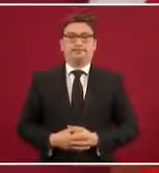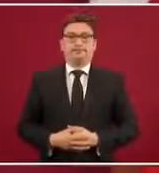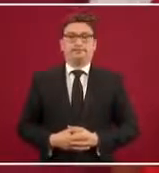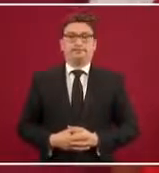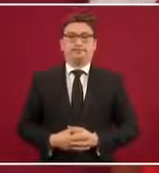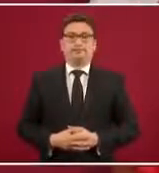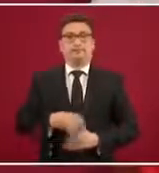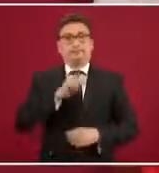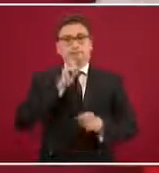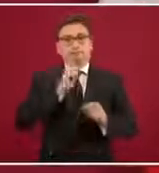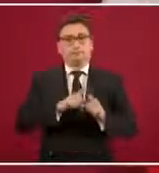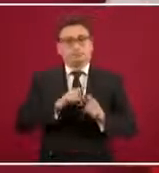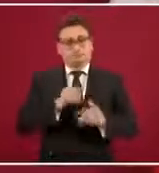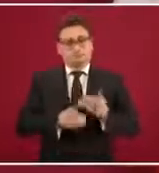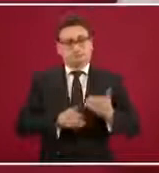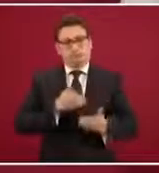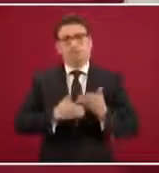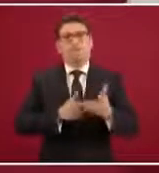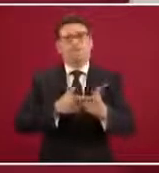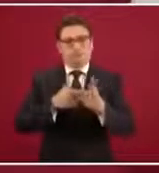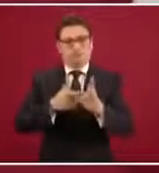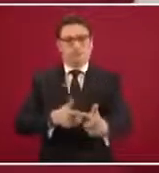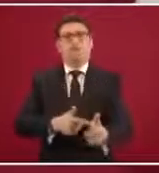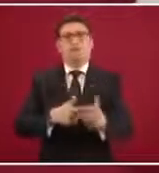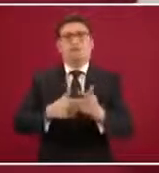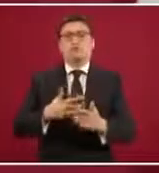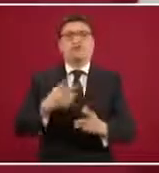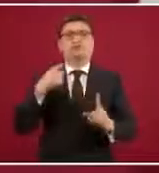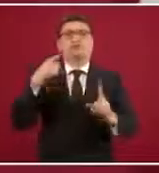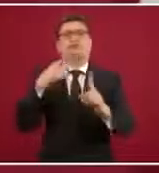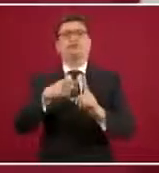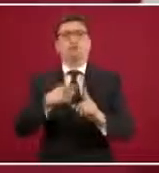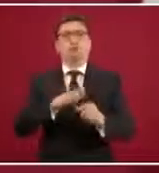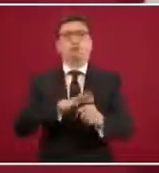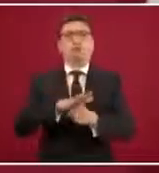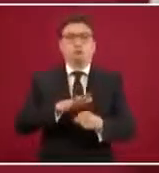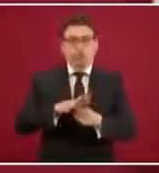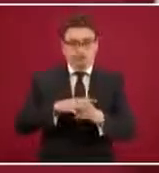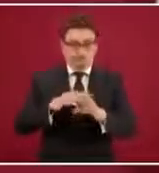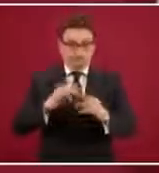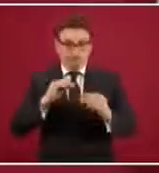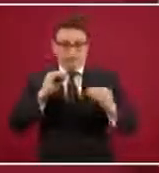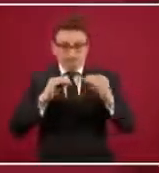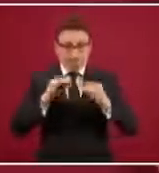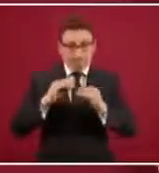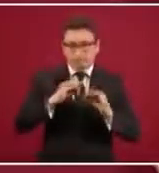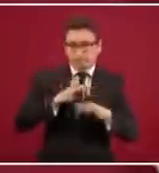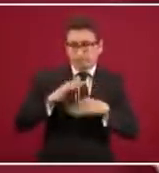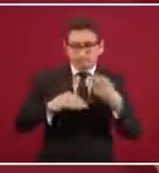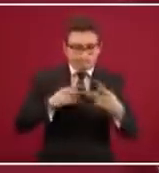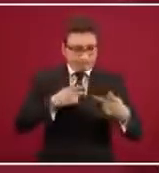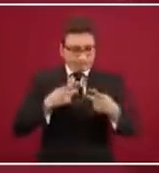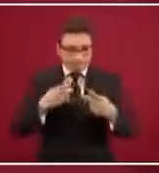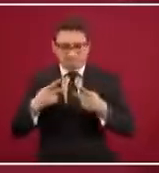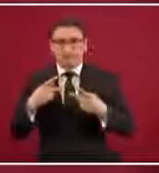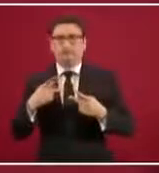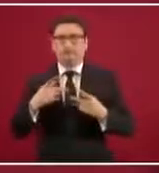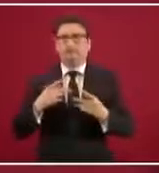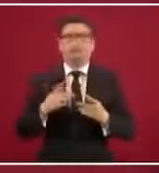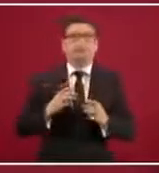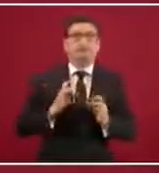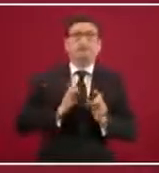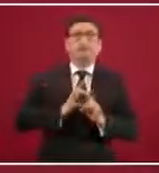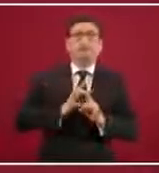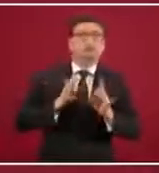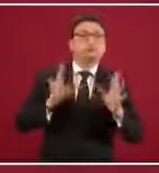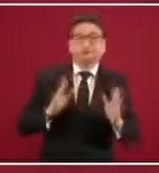seguimos avanzando para tener todo preparado. Sí,